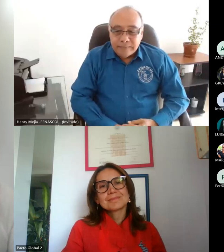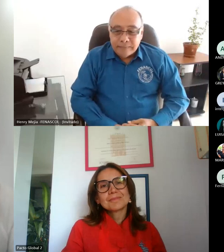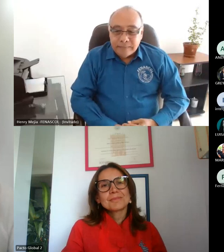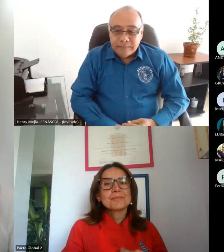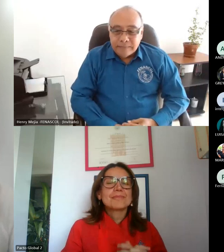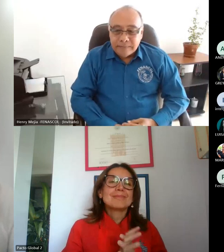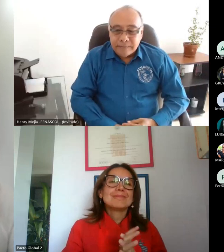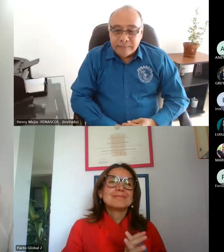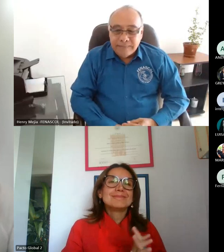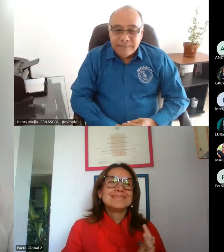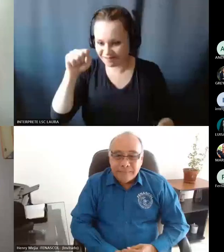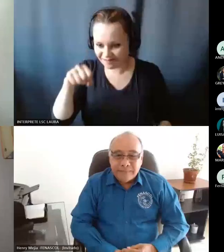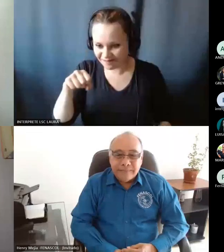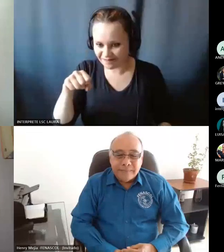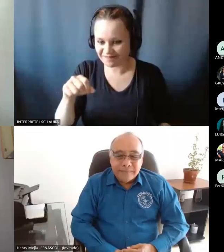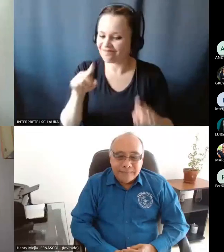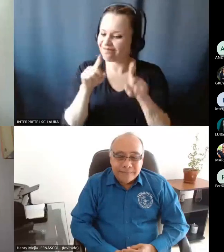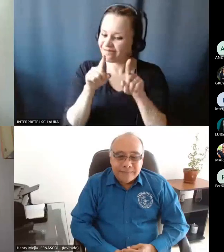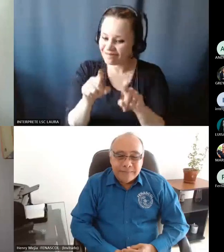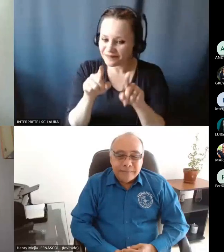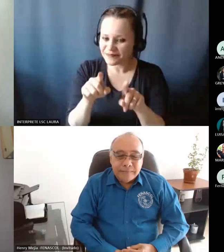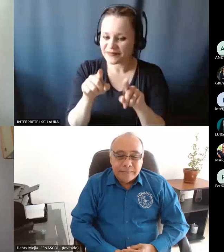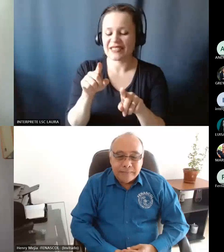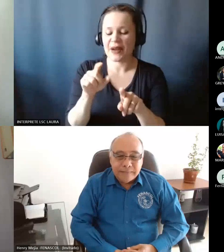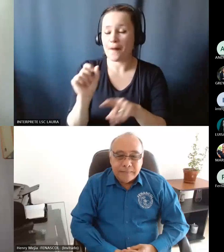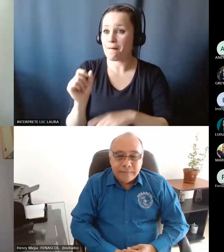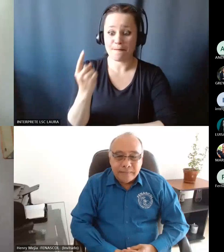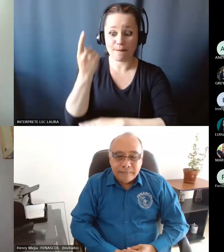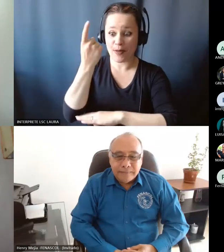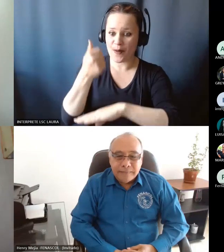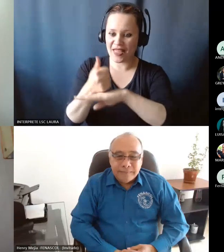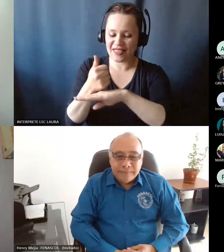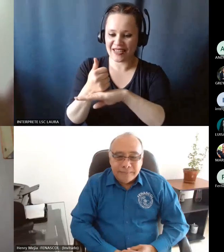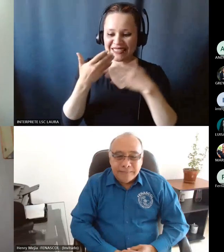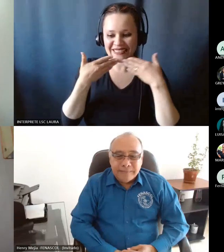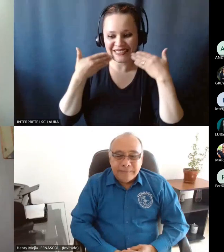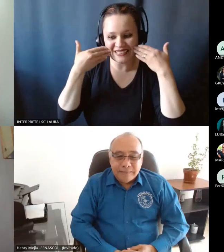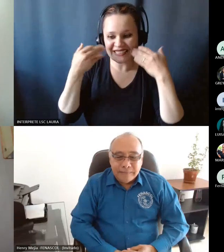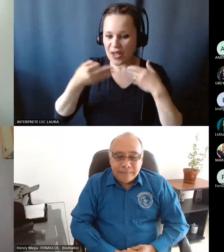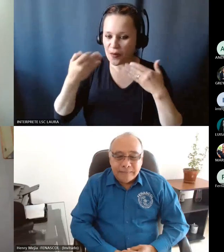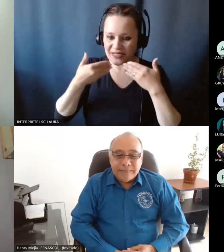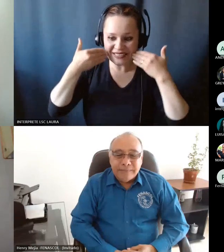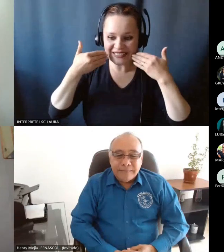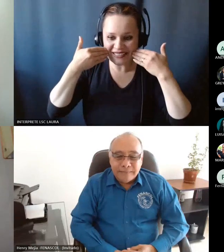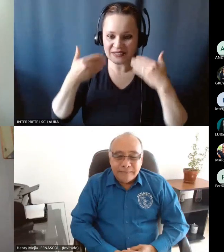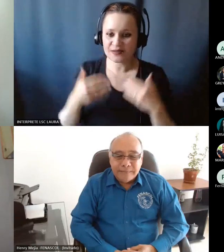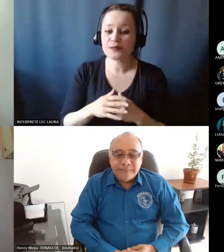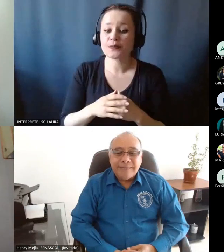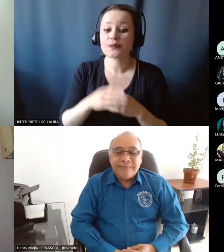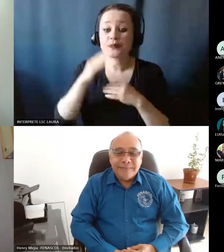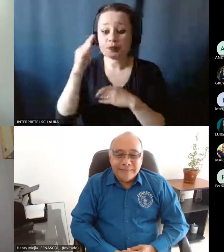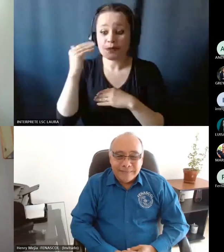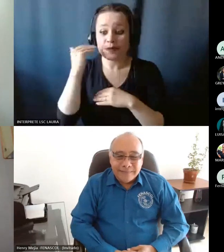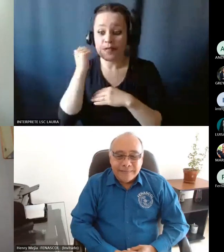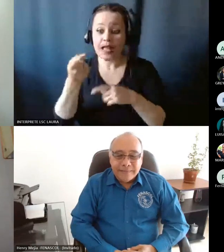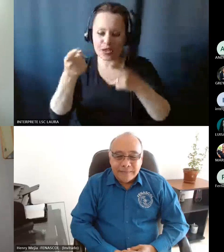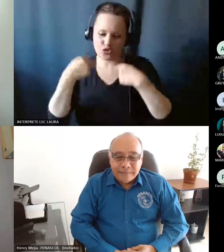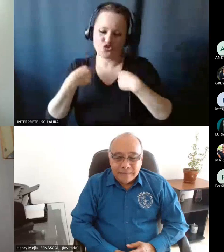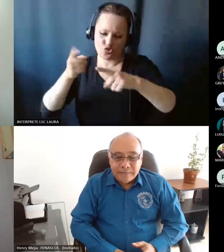Barrera es es Es la primera tarea sonreír cada día más Yo también quiero invitar a los